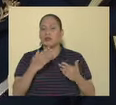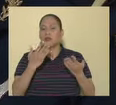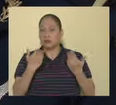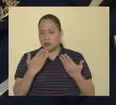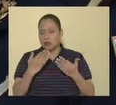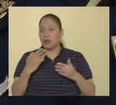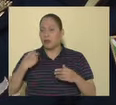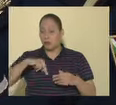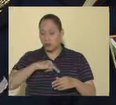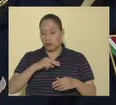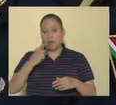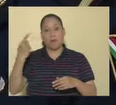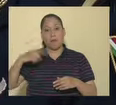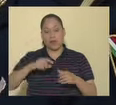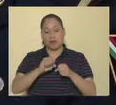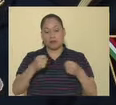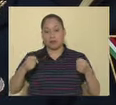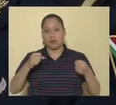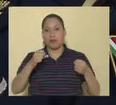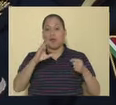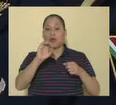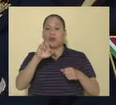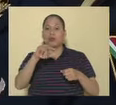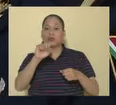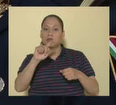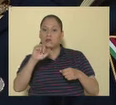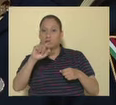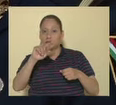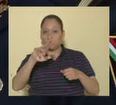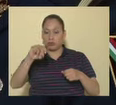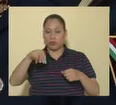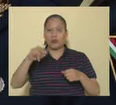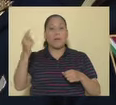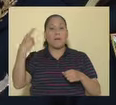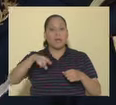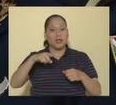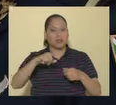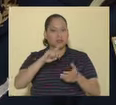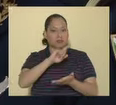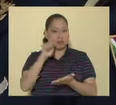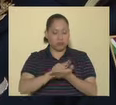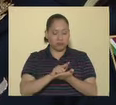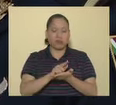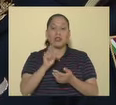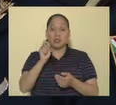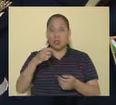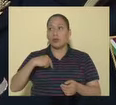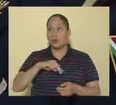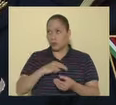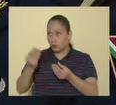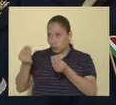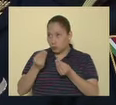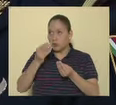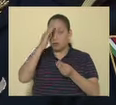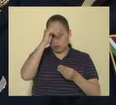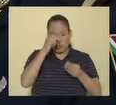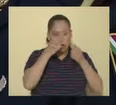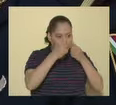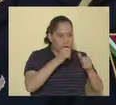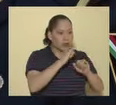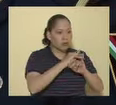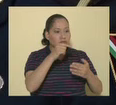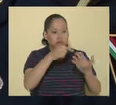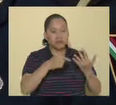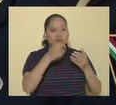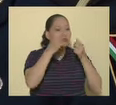la obligación constitucional, y no se diga por conducto de la Comisión Nacional de Derechos Humanos, de atender esos requerimientos de información